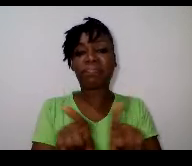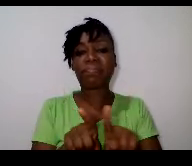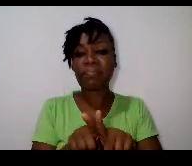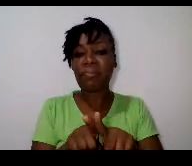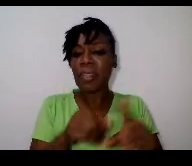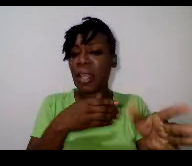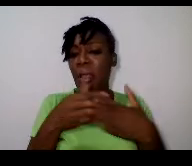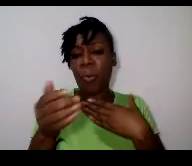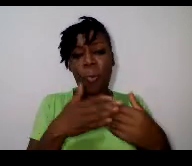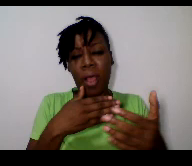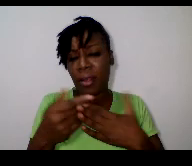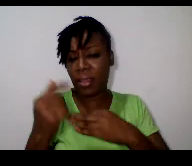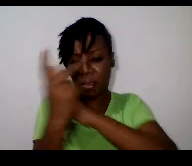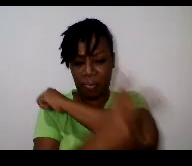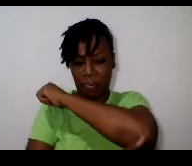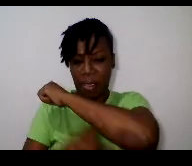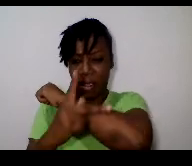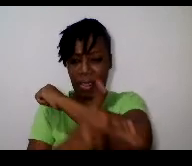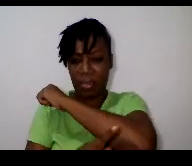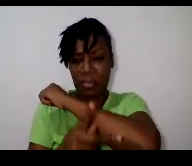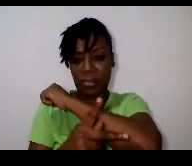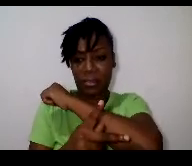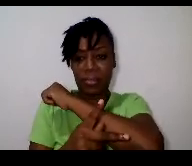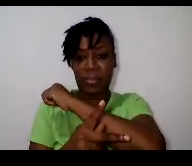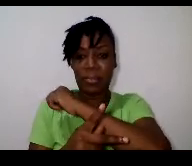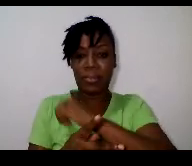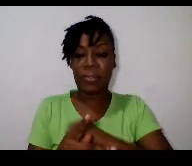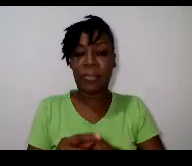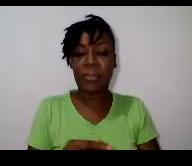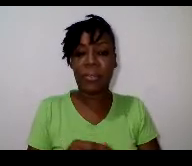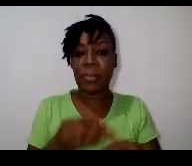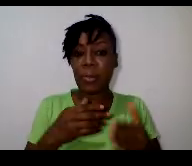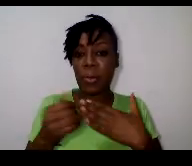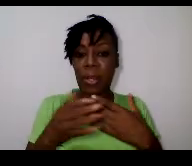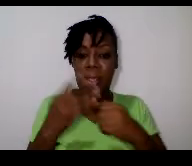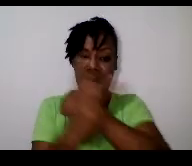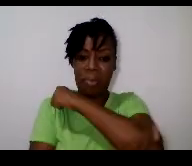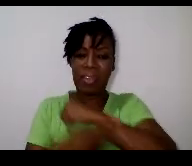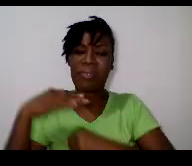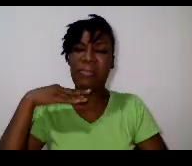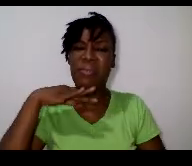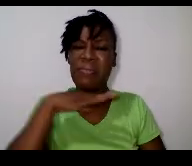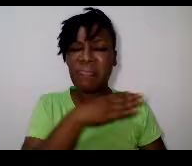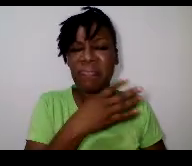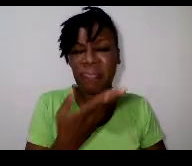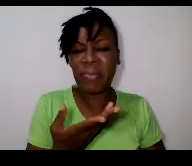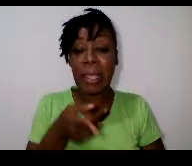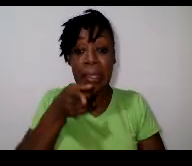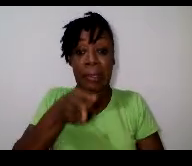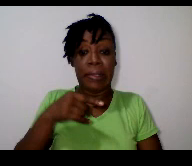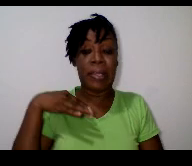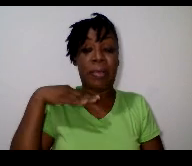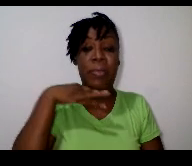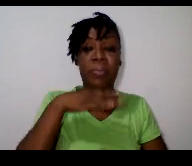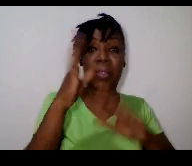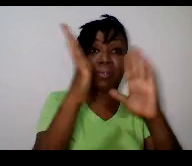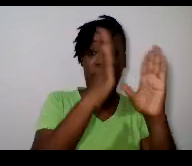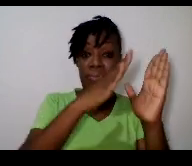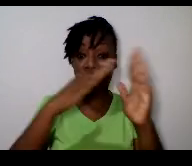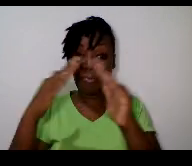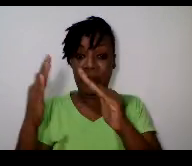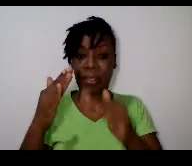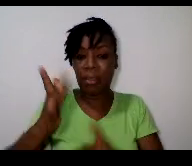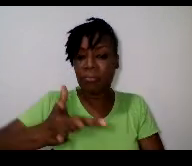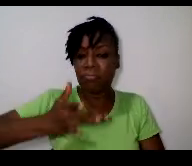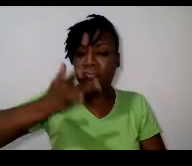vivamos existe un fenómeno en este momento ambiental que todos lo conocemos y hay contaminación. Y esa contaminación ambiental, cada vez que nosotros